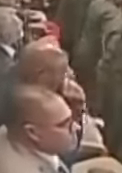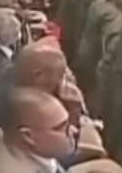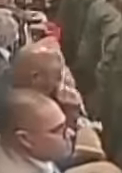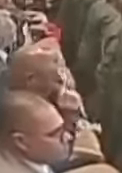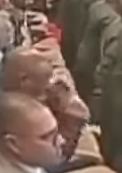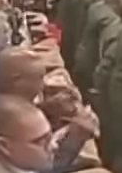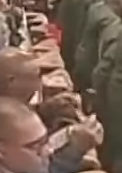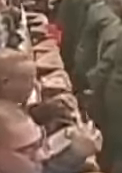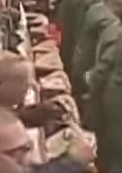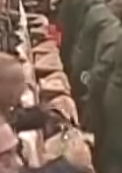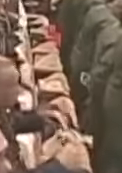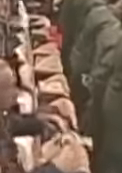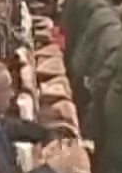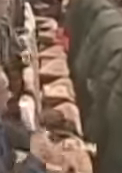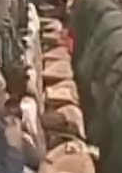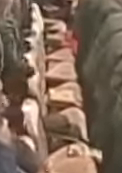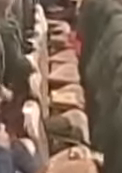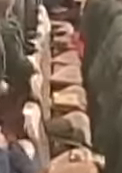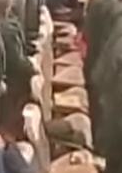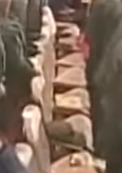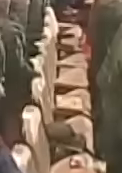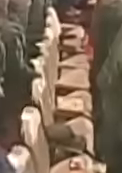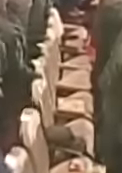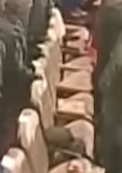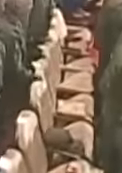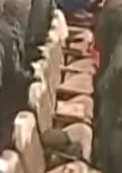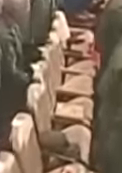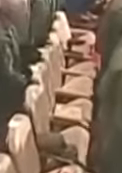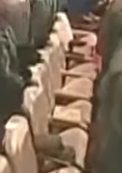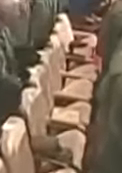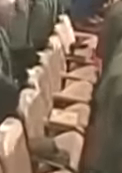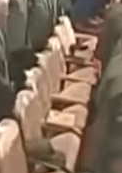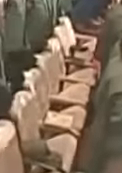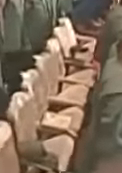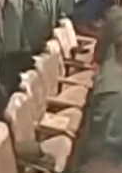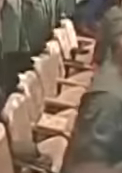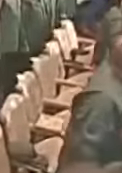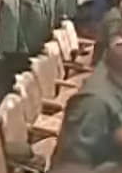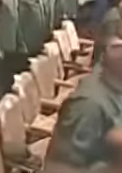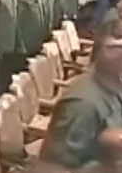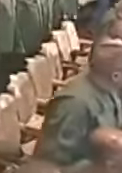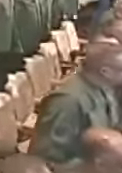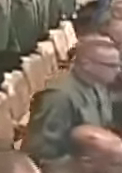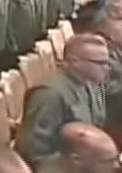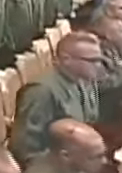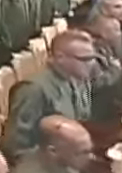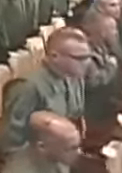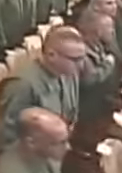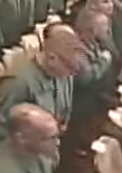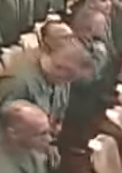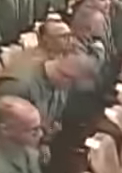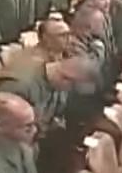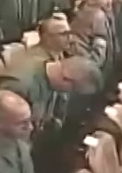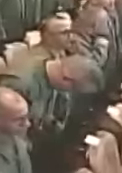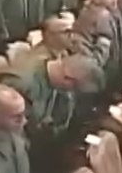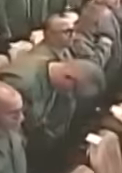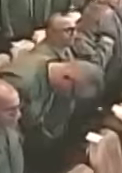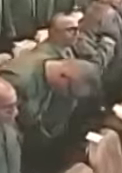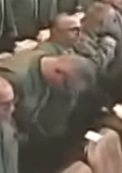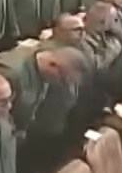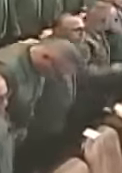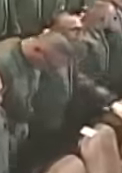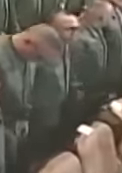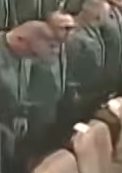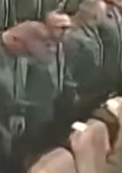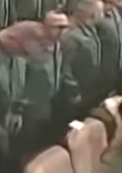el acto de unión nacional en defensa de la Guayana Esequiba rumbo al referendo consultivo fijado para el venidero